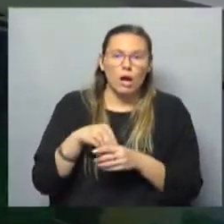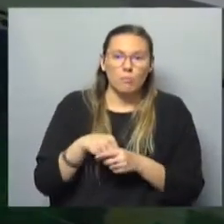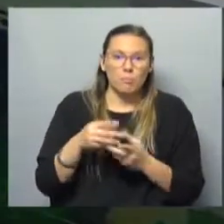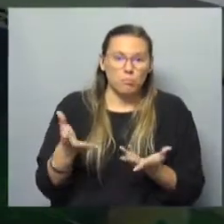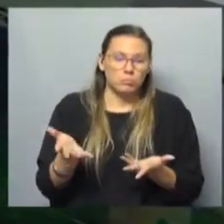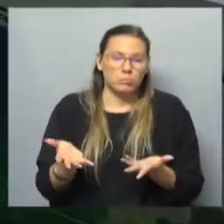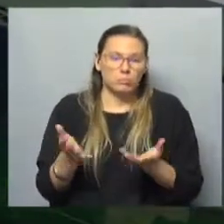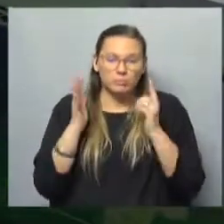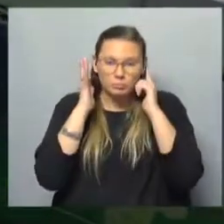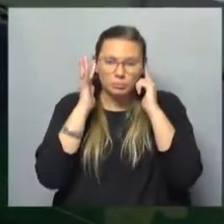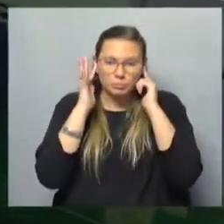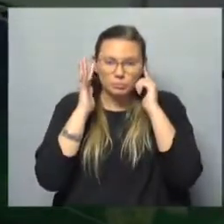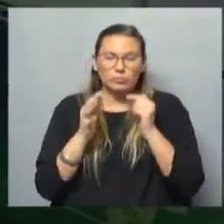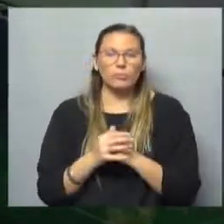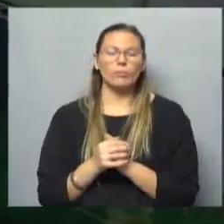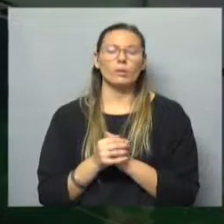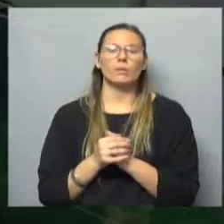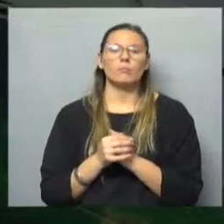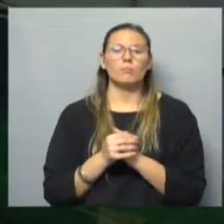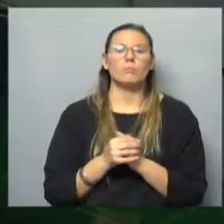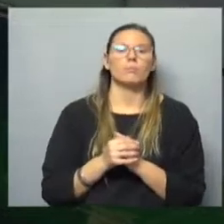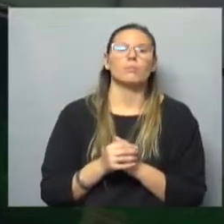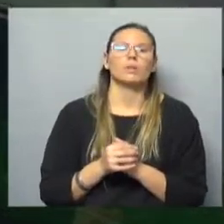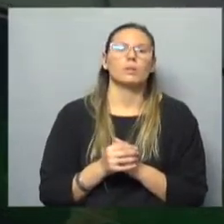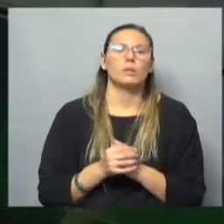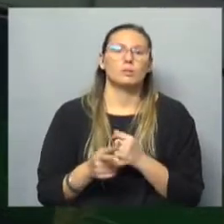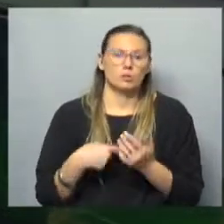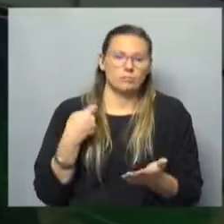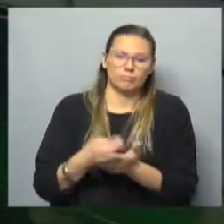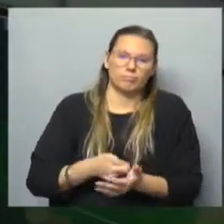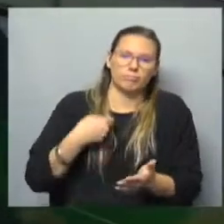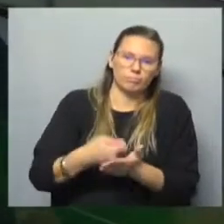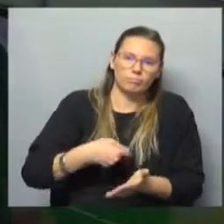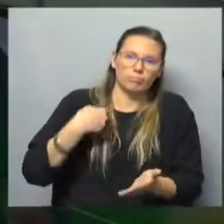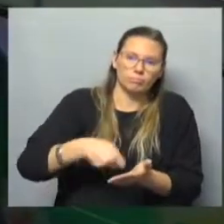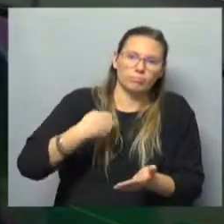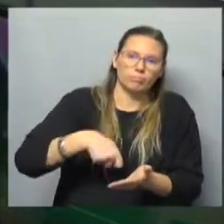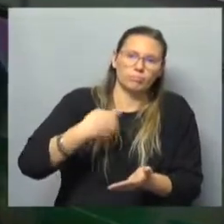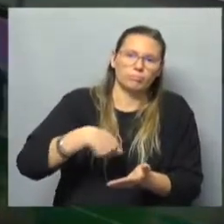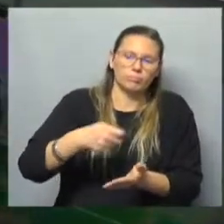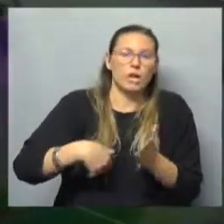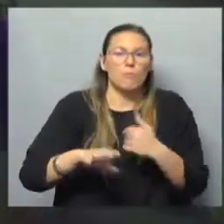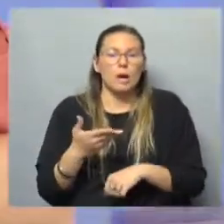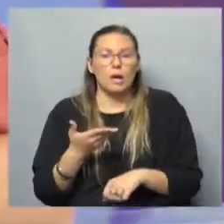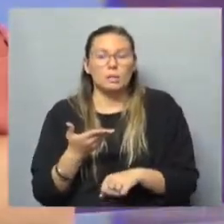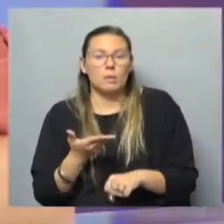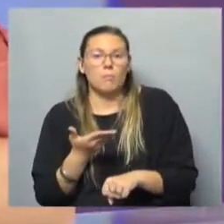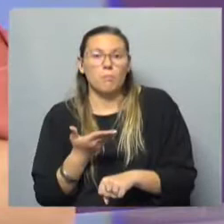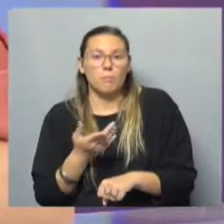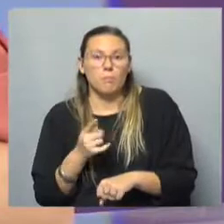razón. Entonces, tener que pagarlos para cuanto más recursos hay,